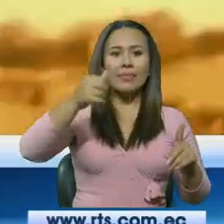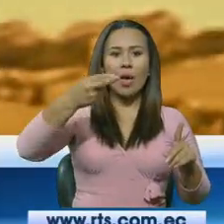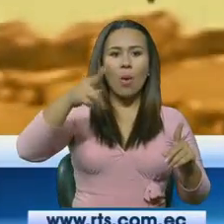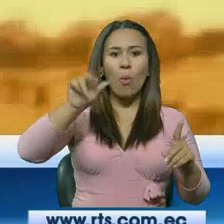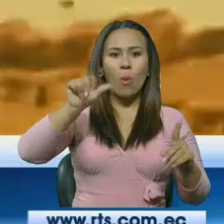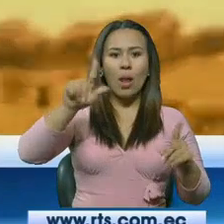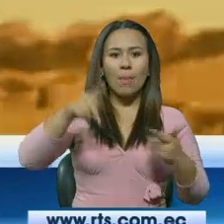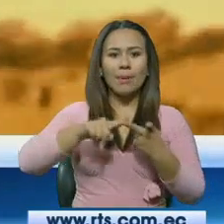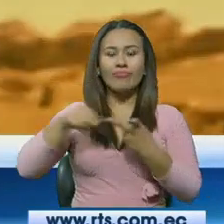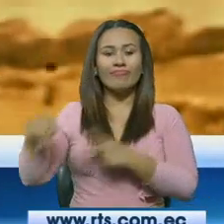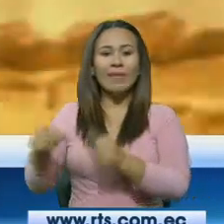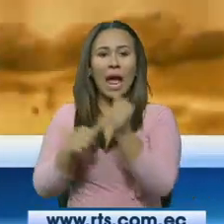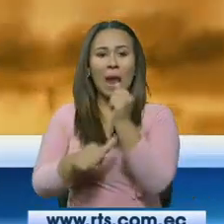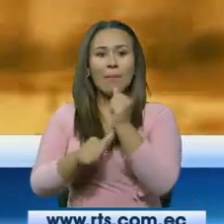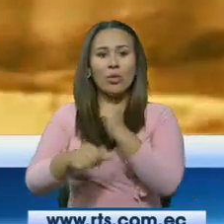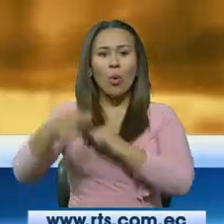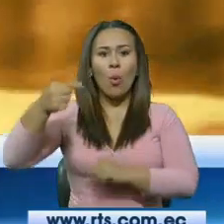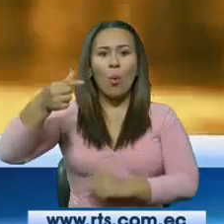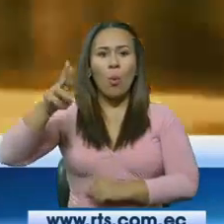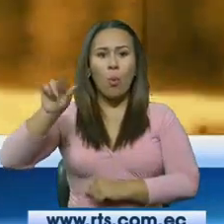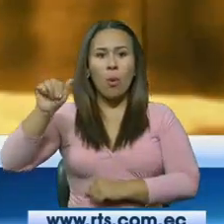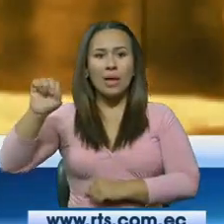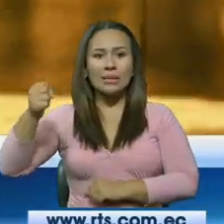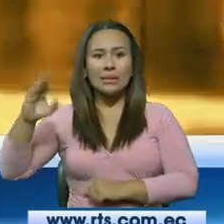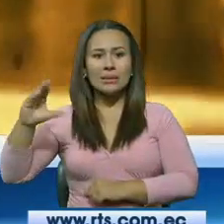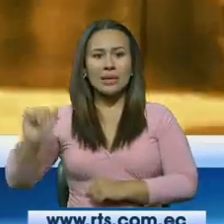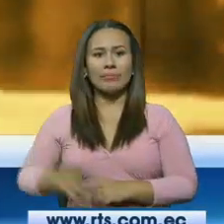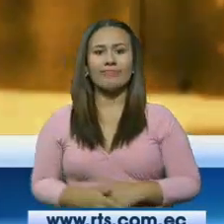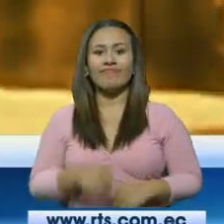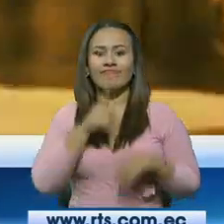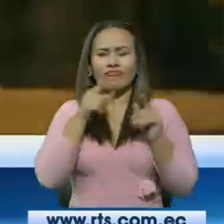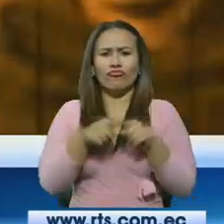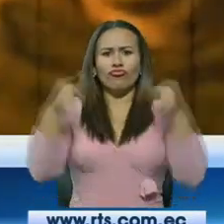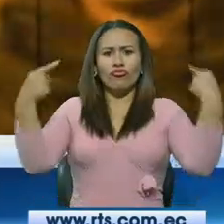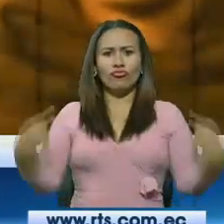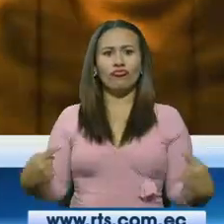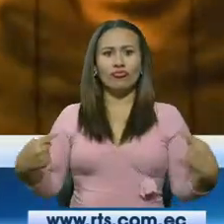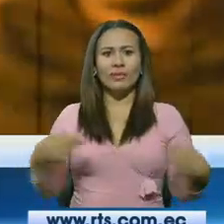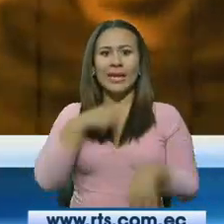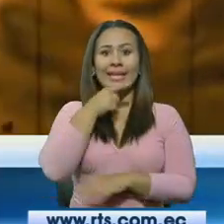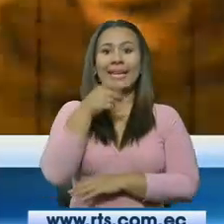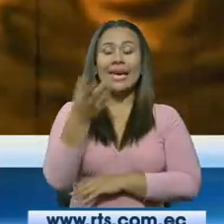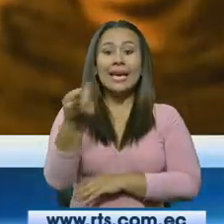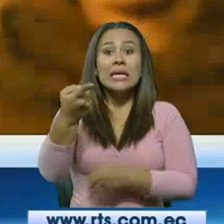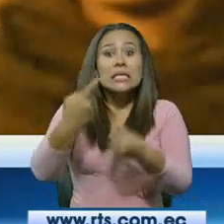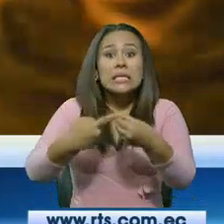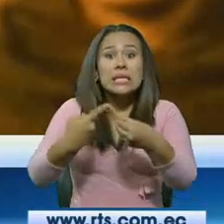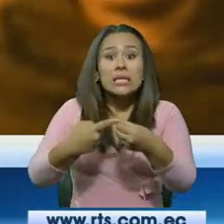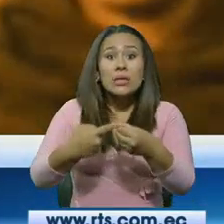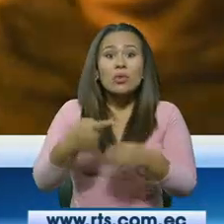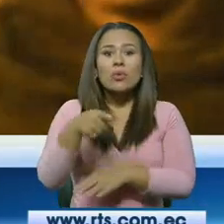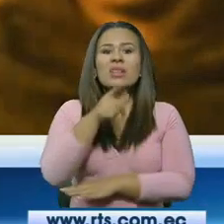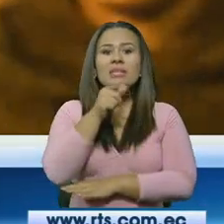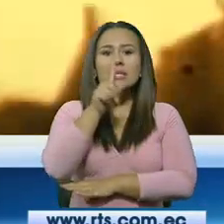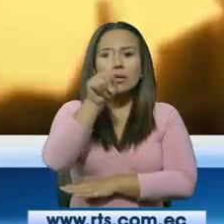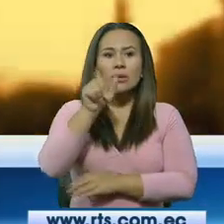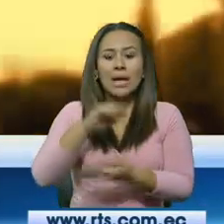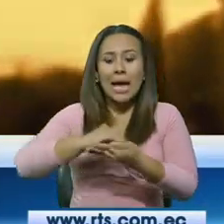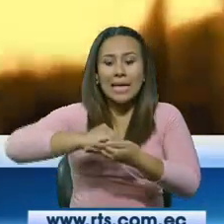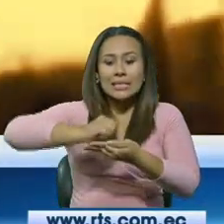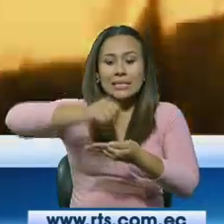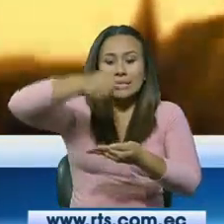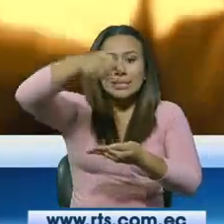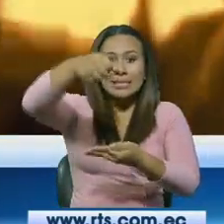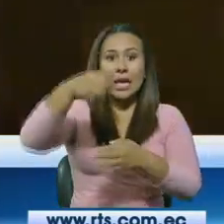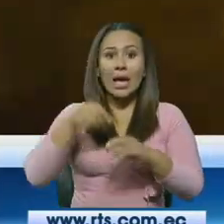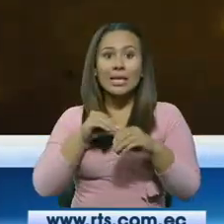de la ciudad, conocida como Luz de América, fue motivada principalmente por el rumor de que en Quito se encontraba el tesoro de